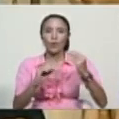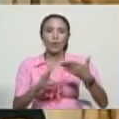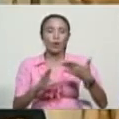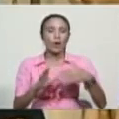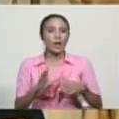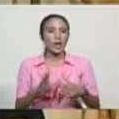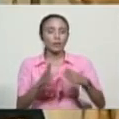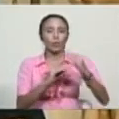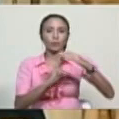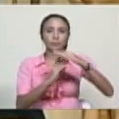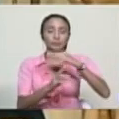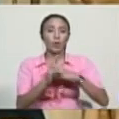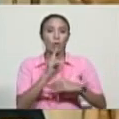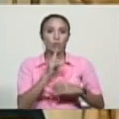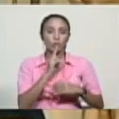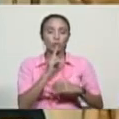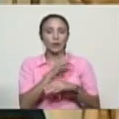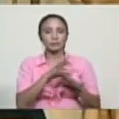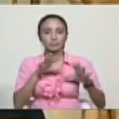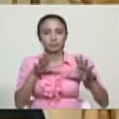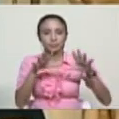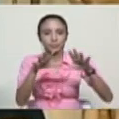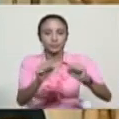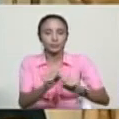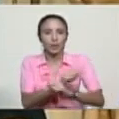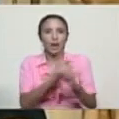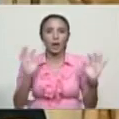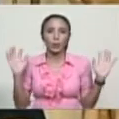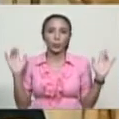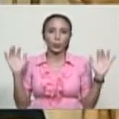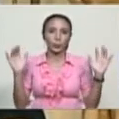centroamericanos y hondureños sobre Estados Unidos.